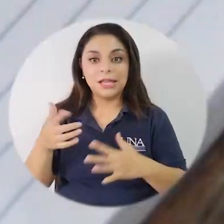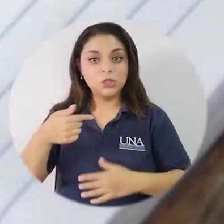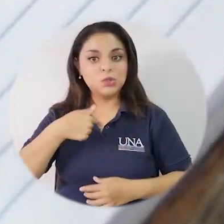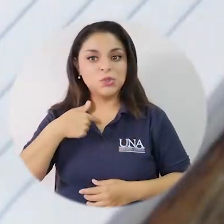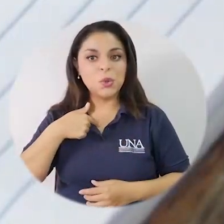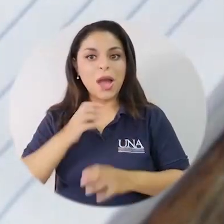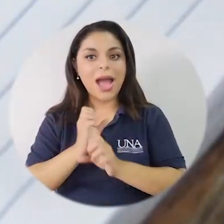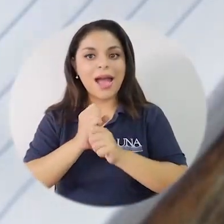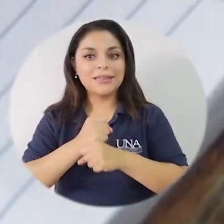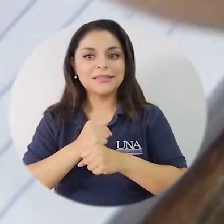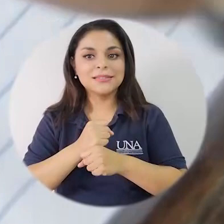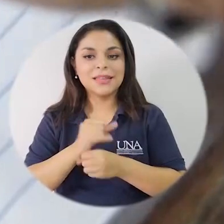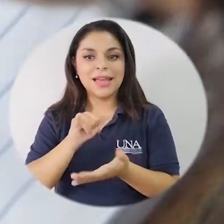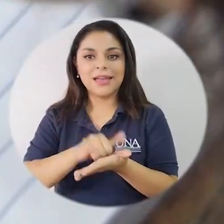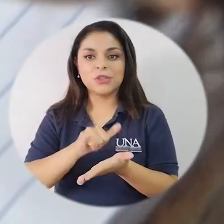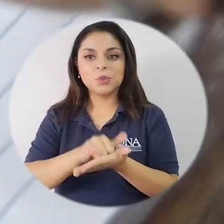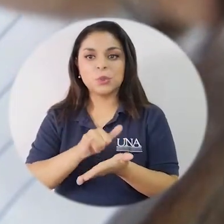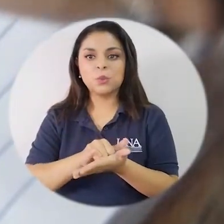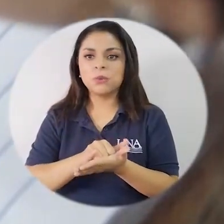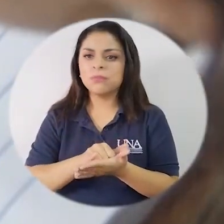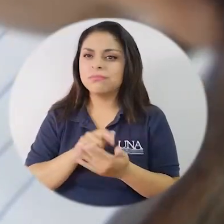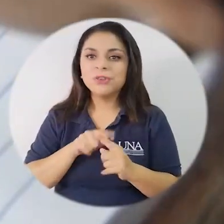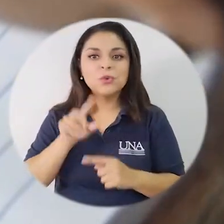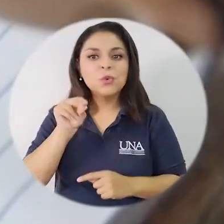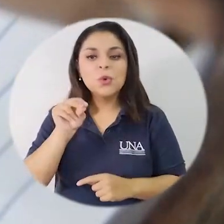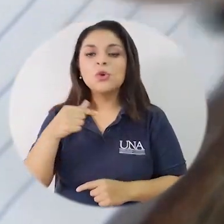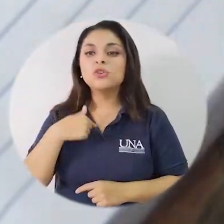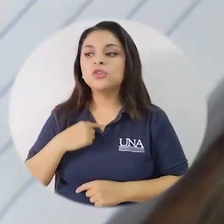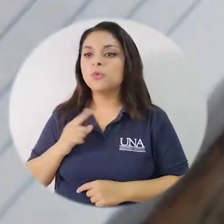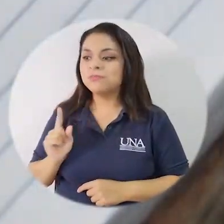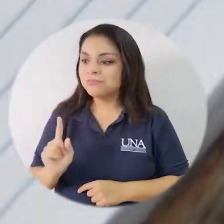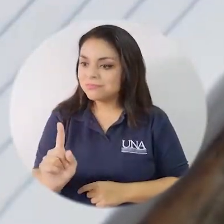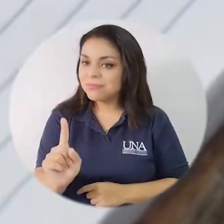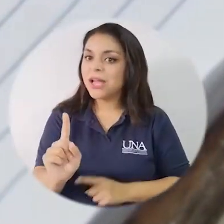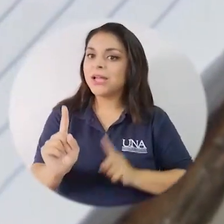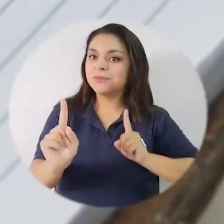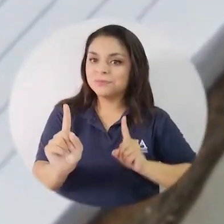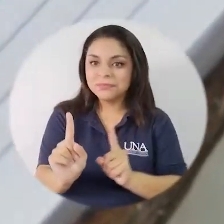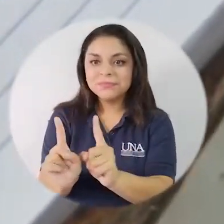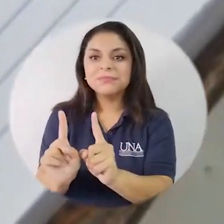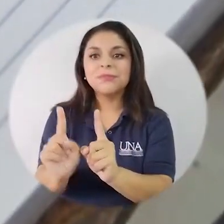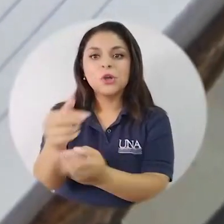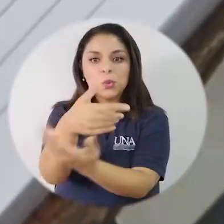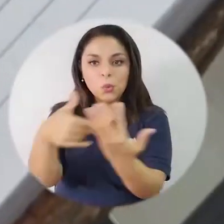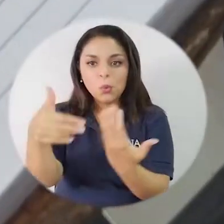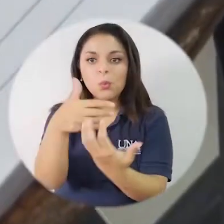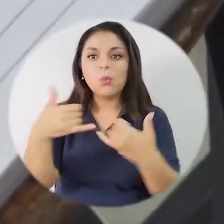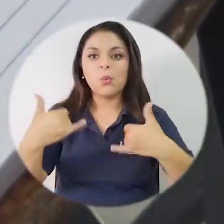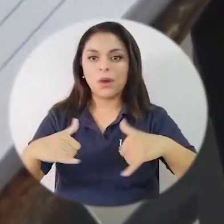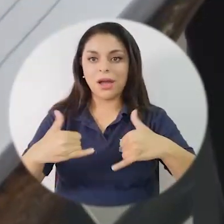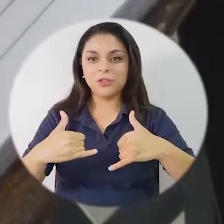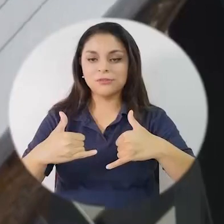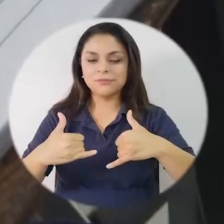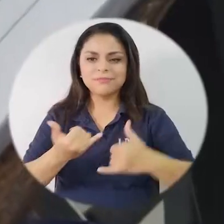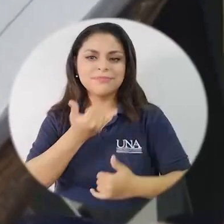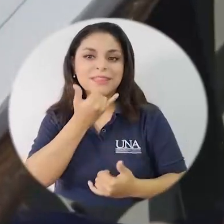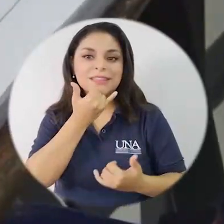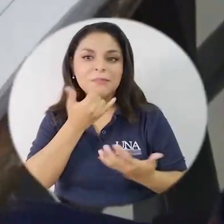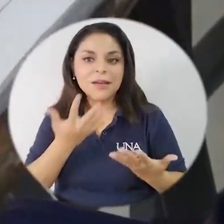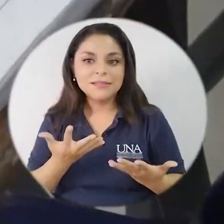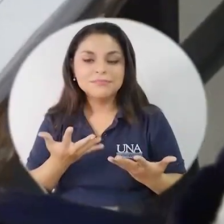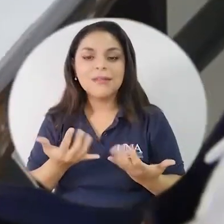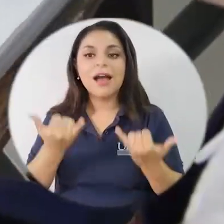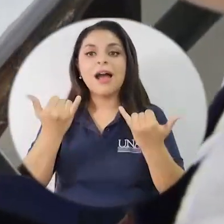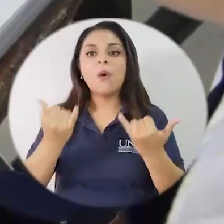asumiendo, cuando mi rol debería yo interactuar con mi niña jugando en el espacio. ¿Qué pasa? Viene